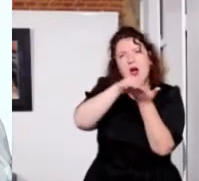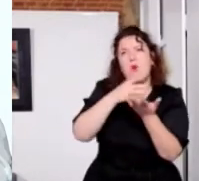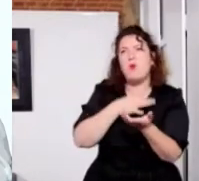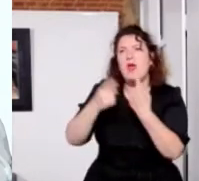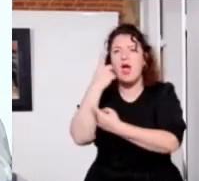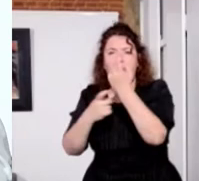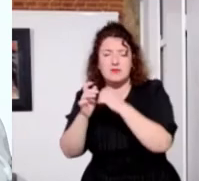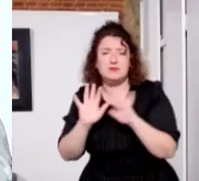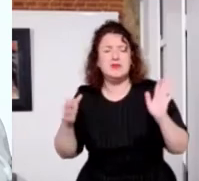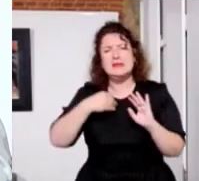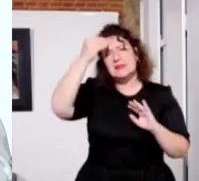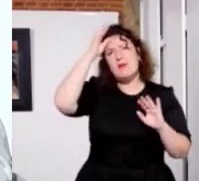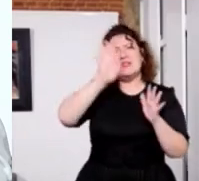saber.